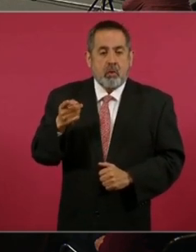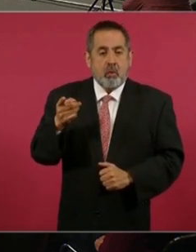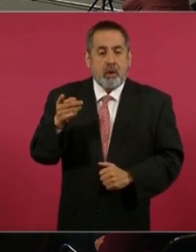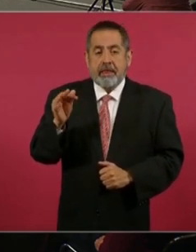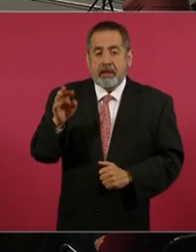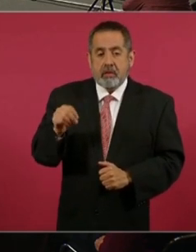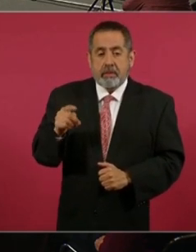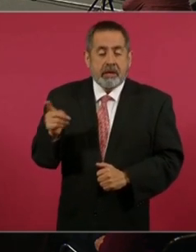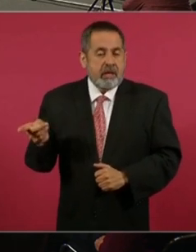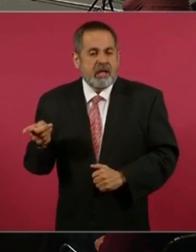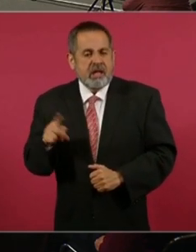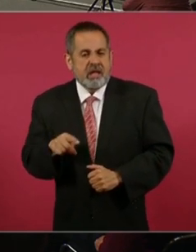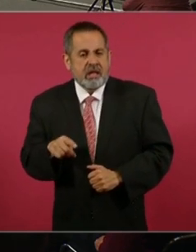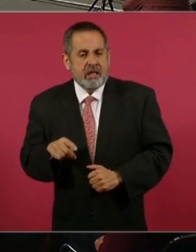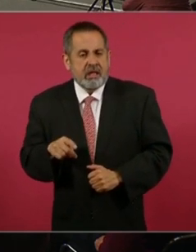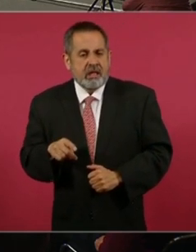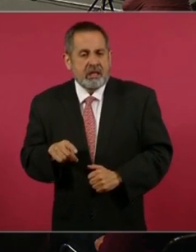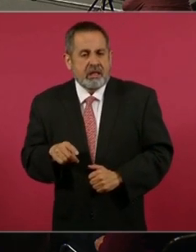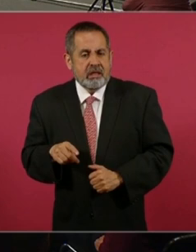49. ¿Y acá?